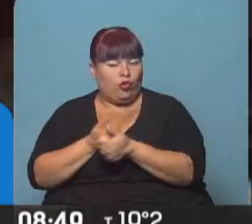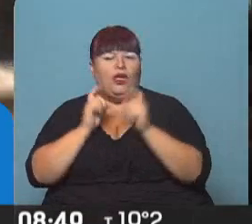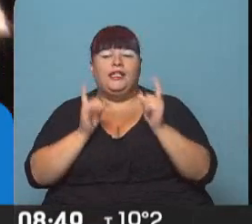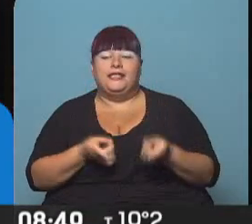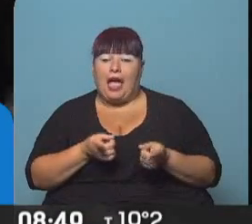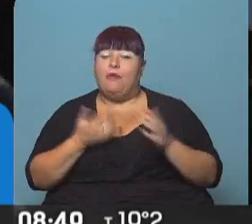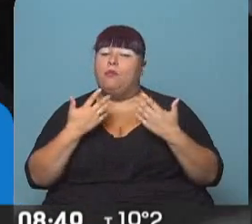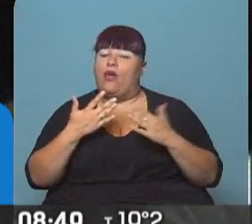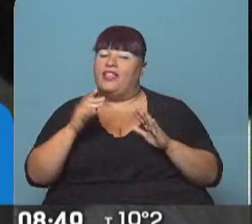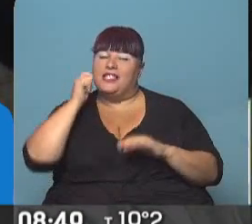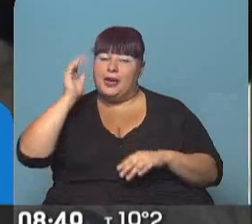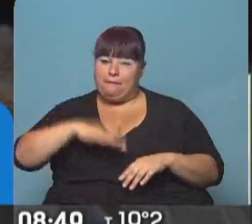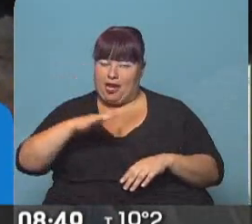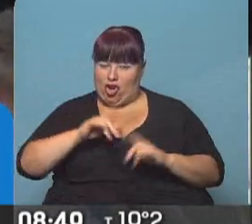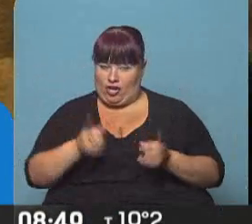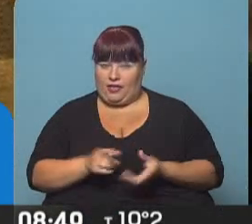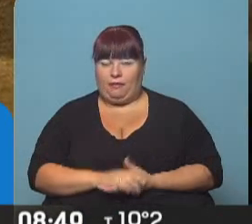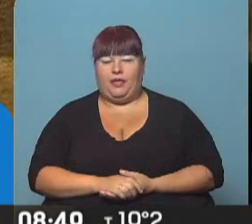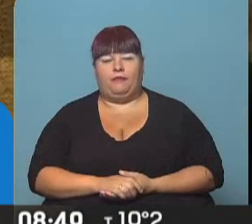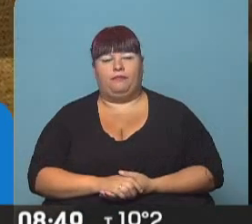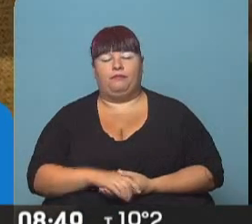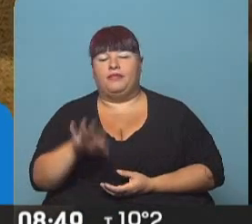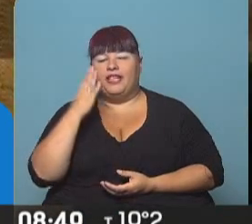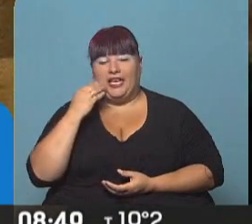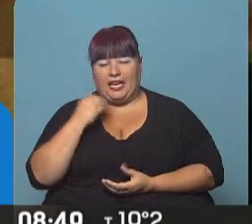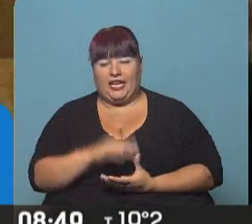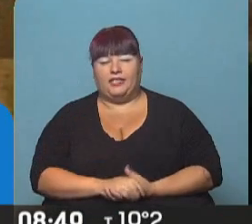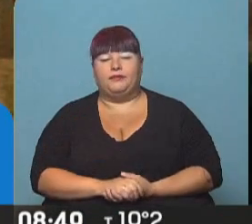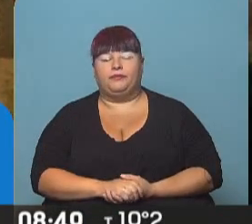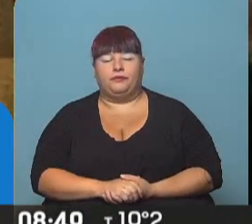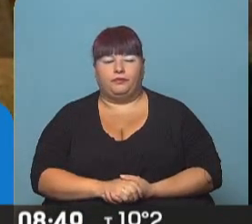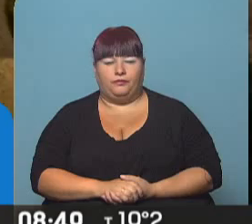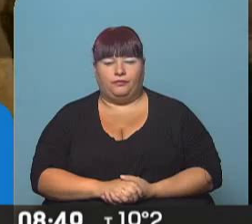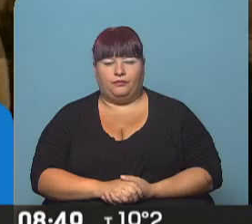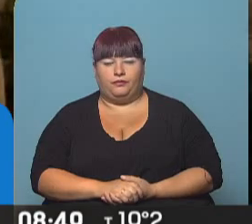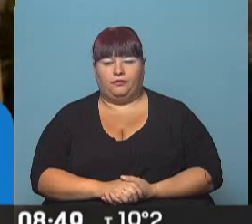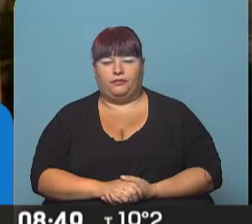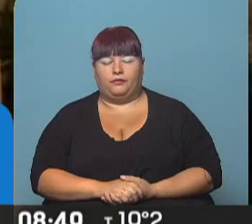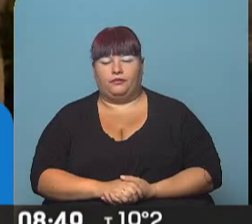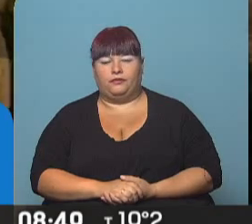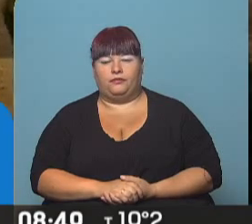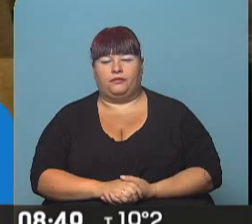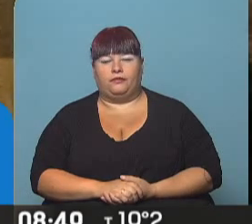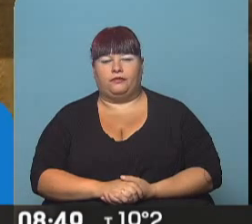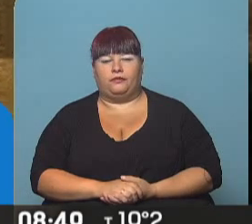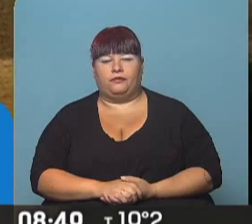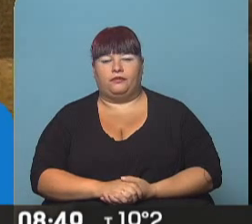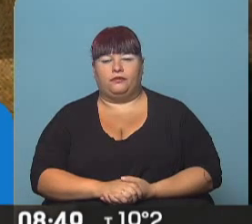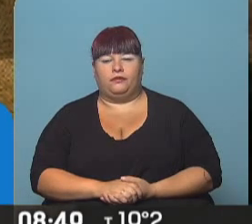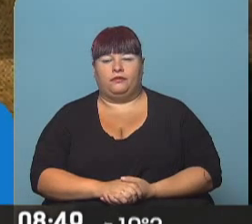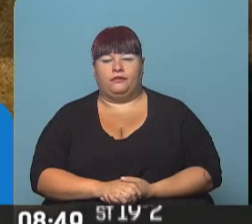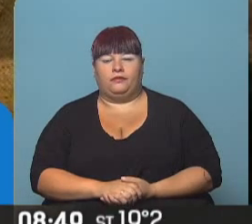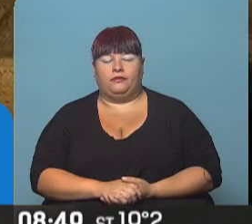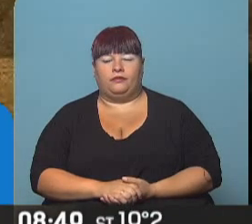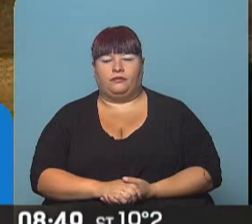que no se descartan víctimas menores de edad. Oxfam did report to the Department for International Development that they were